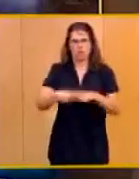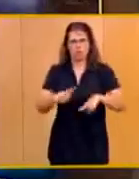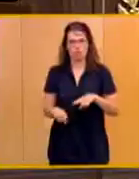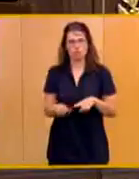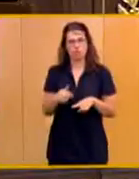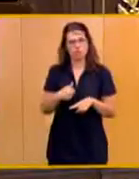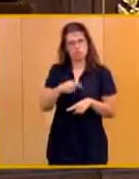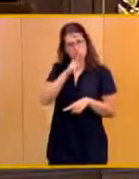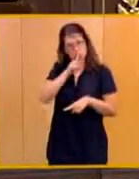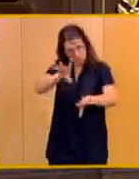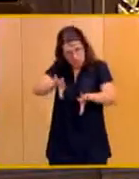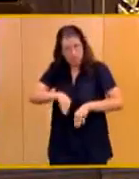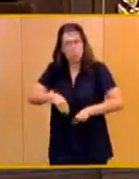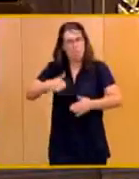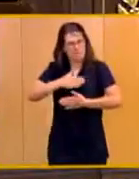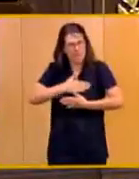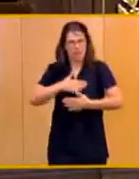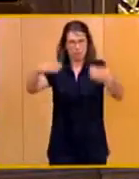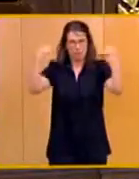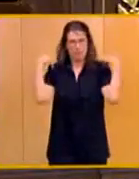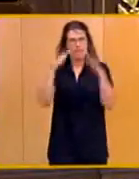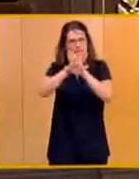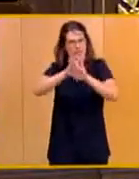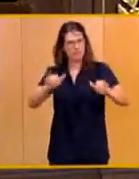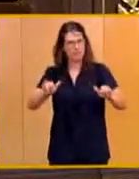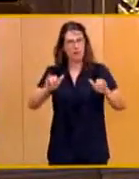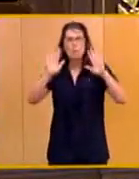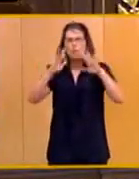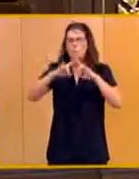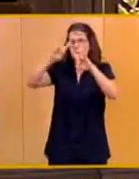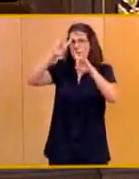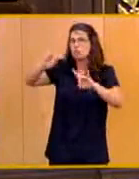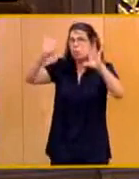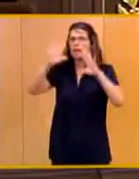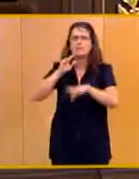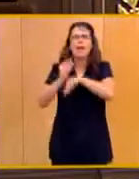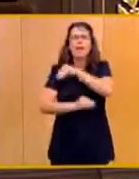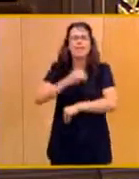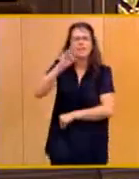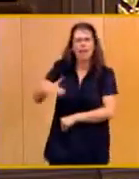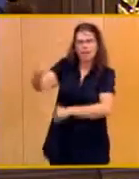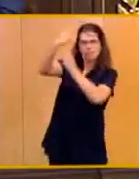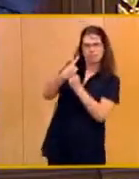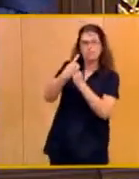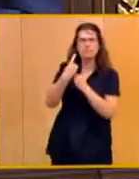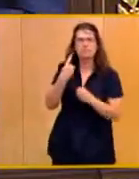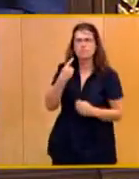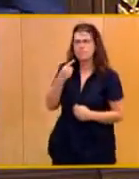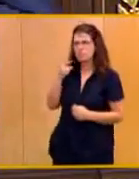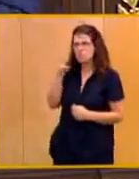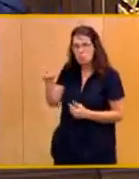tengo. Pero me sorprende que lo haga alguien como usted, que nunca es responsable de nada.